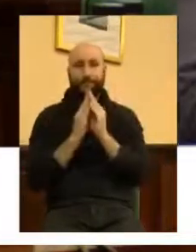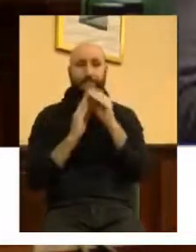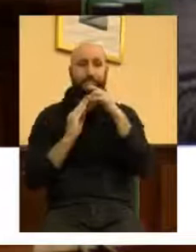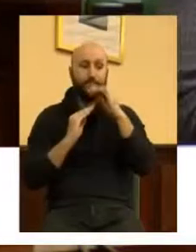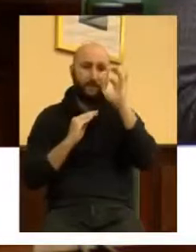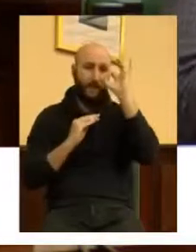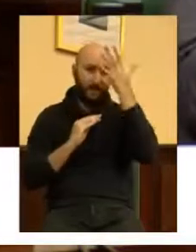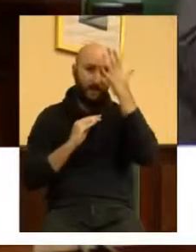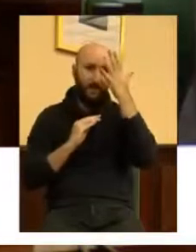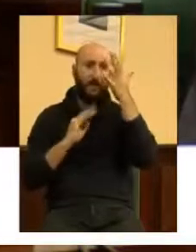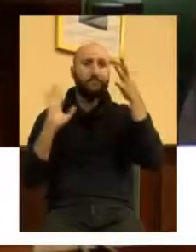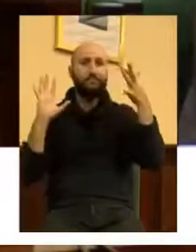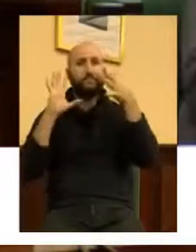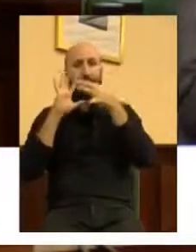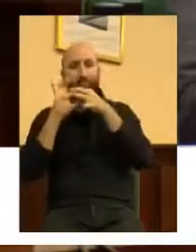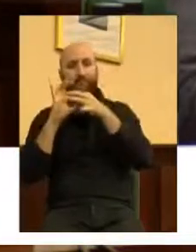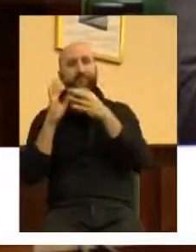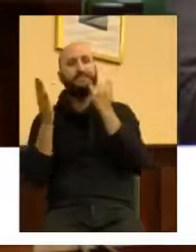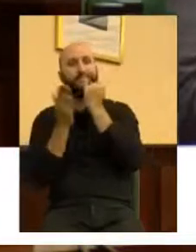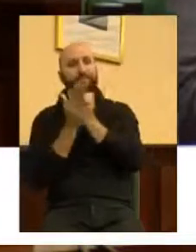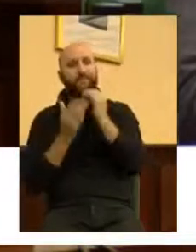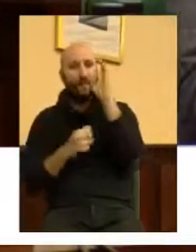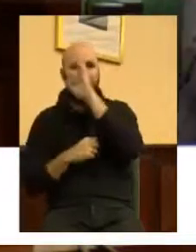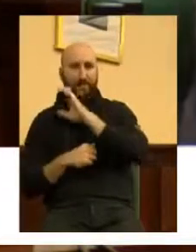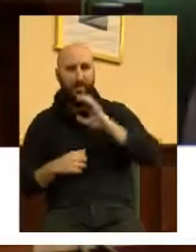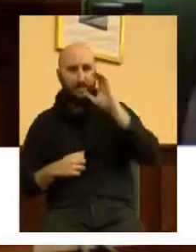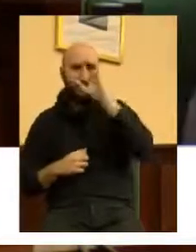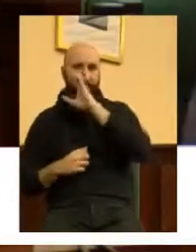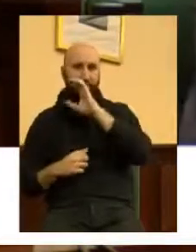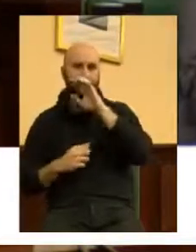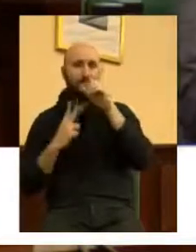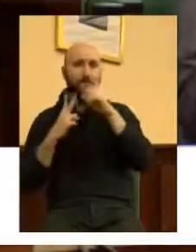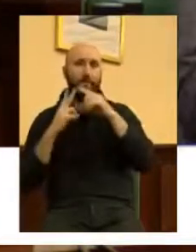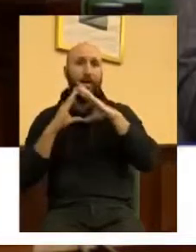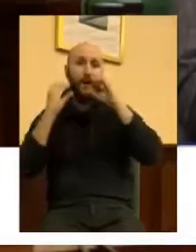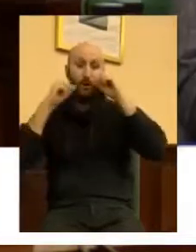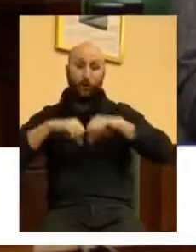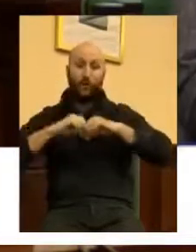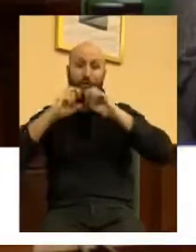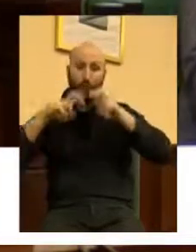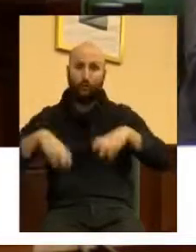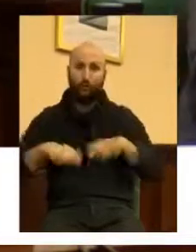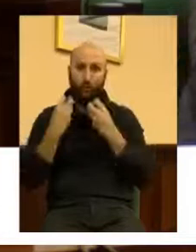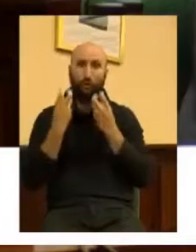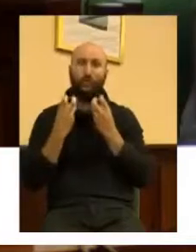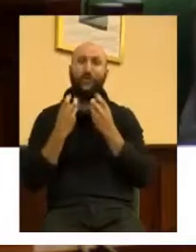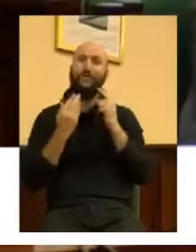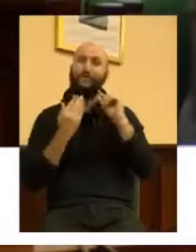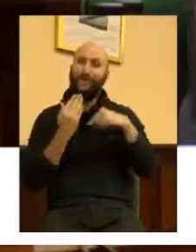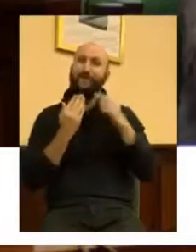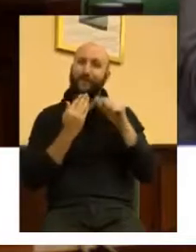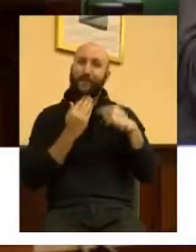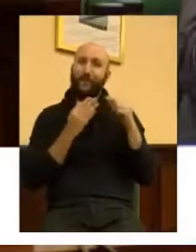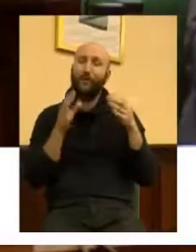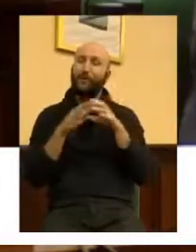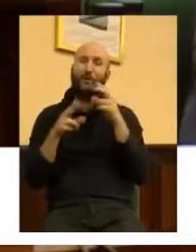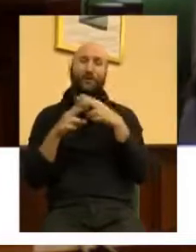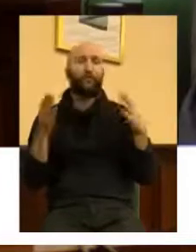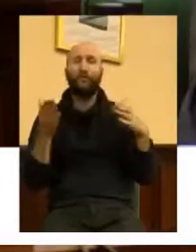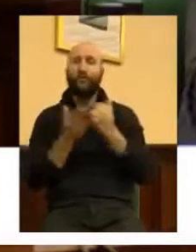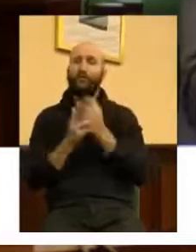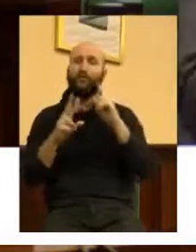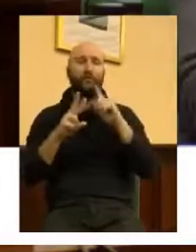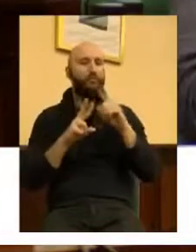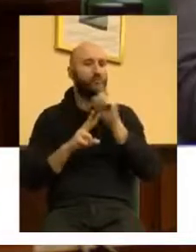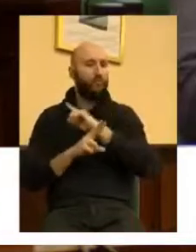iniciativa que se enmarca en la evidencia científica, en los acuerdos de reconstrucción que hemos firmado todos los partidos